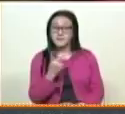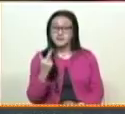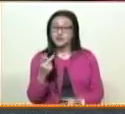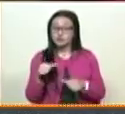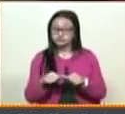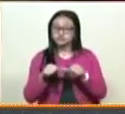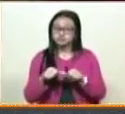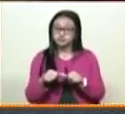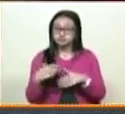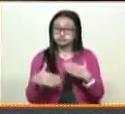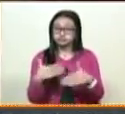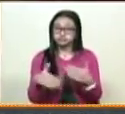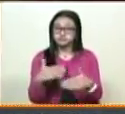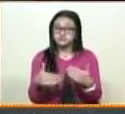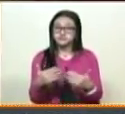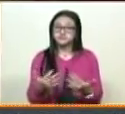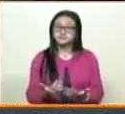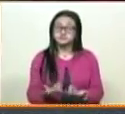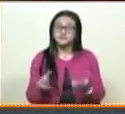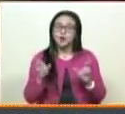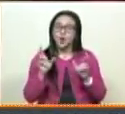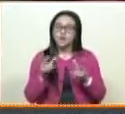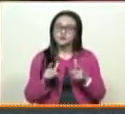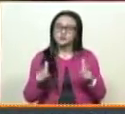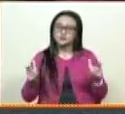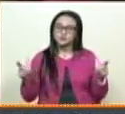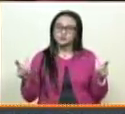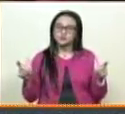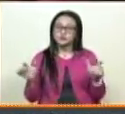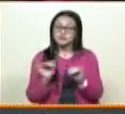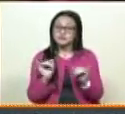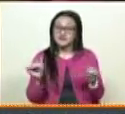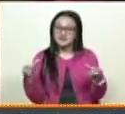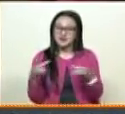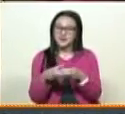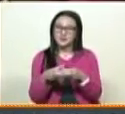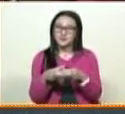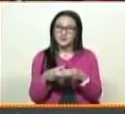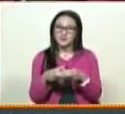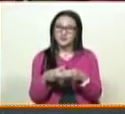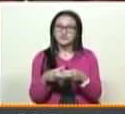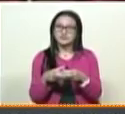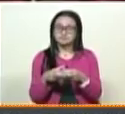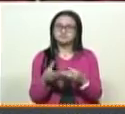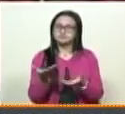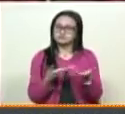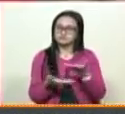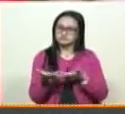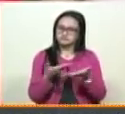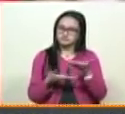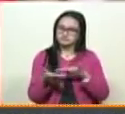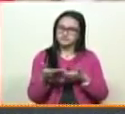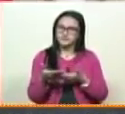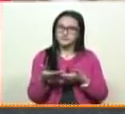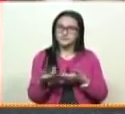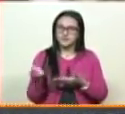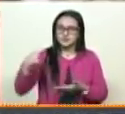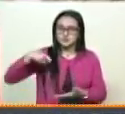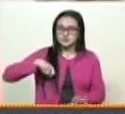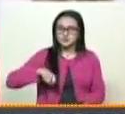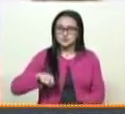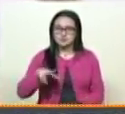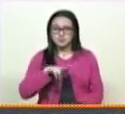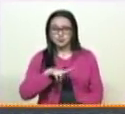ejecución, cifras que ellos esperan que crezca al culminar esta comisión en la que se prevé negociar inversión portuguesa en